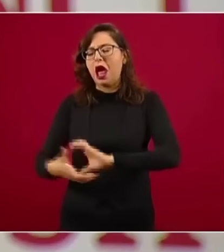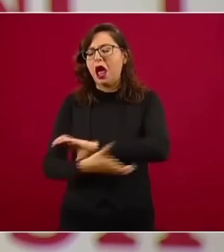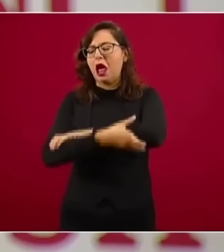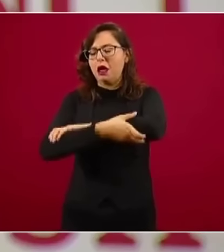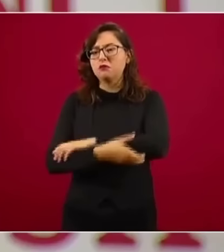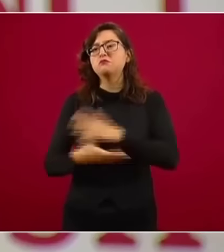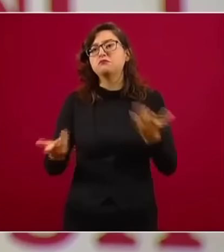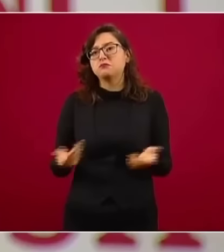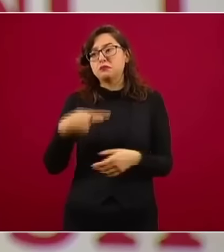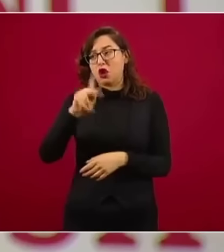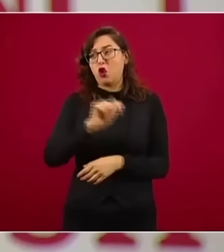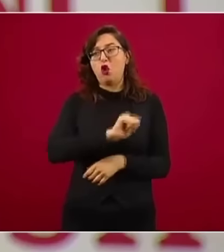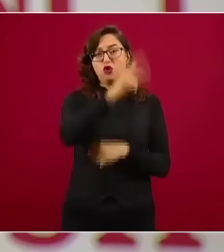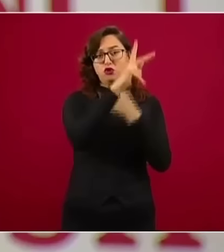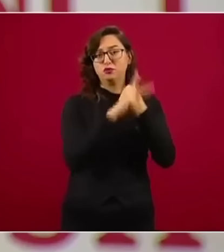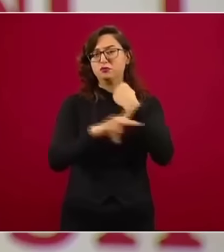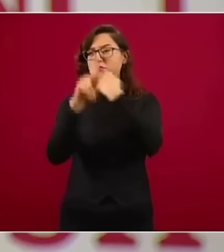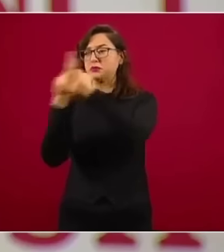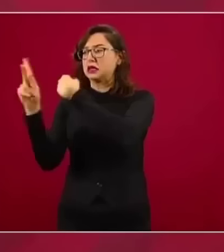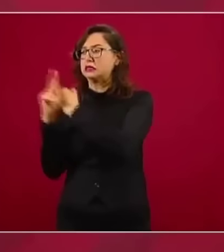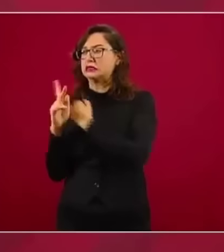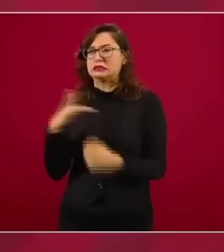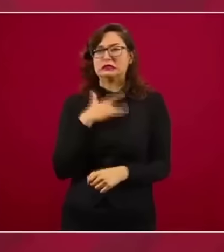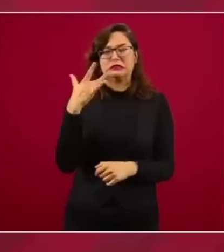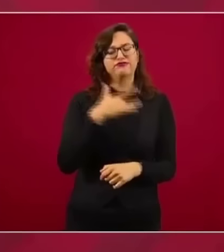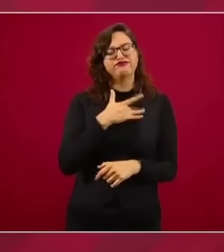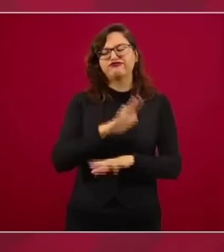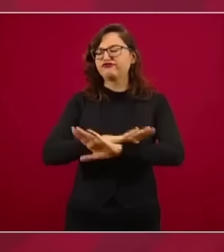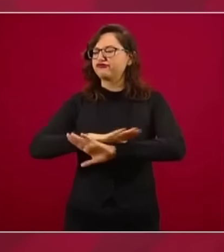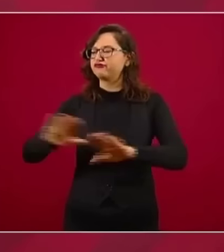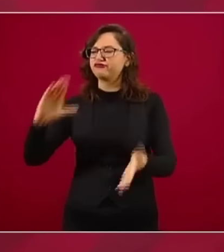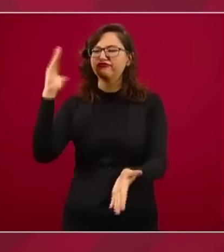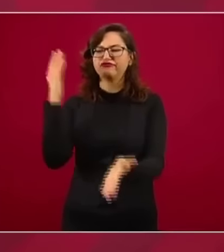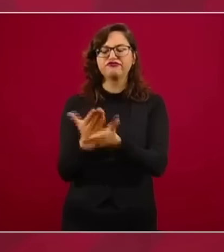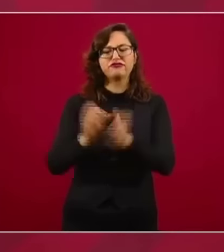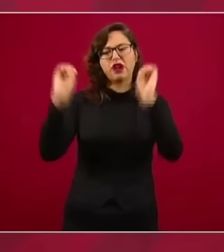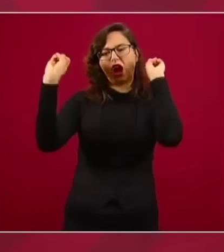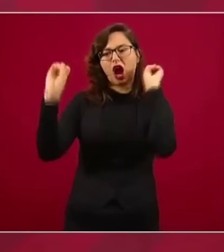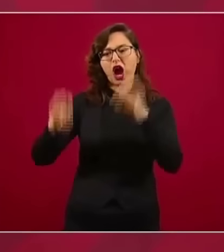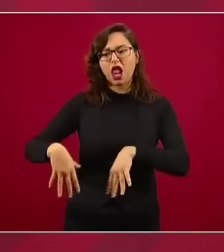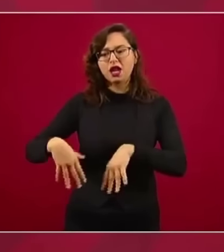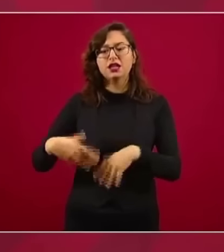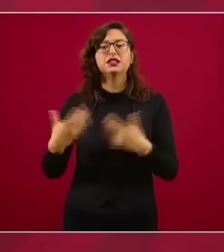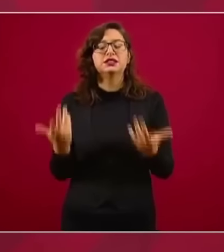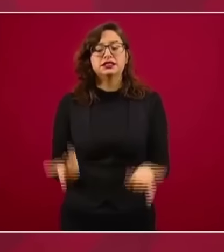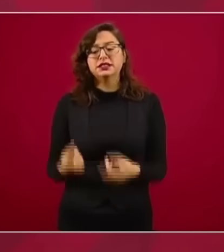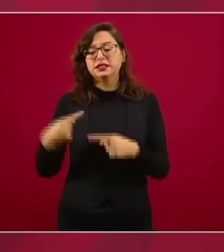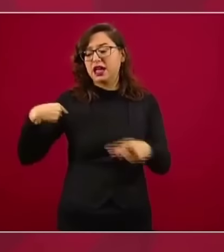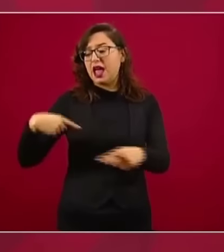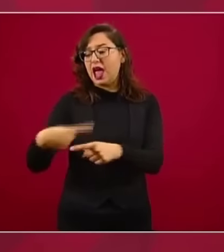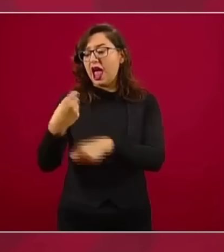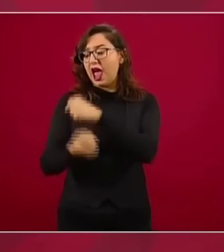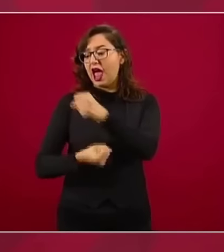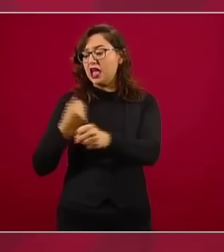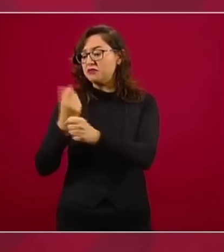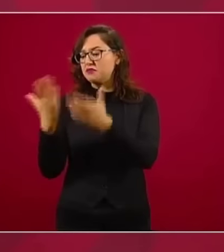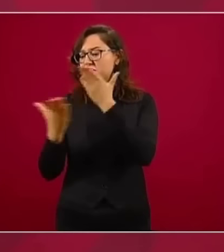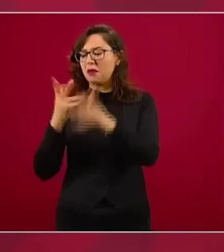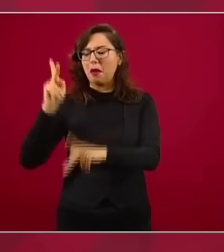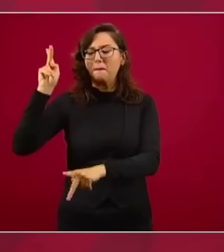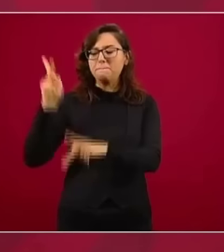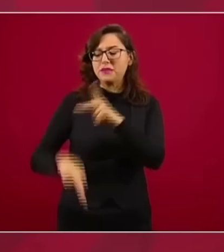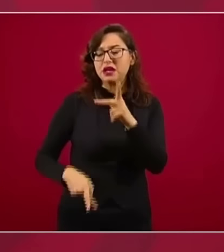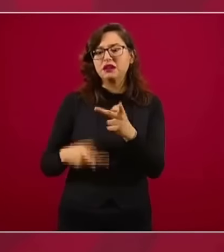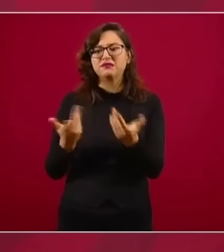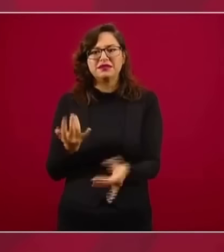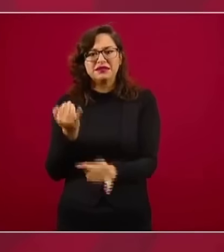han rendido. Unos concluyeron apresuradamente su ciclo escolar y lo dejaron trunco, sin opción de estudios virtual